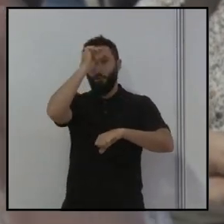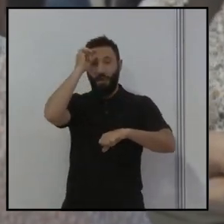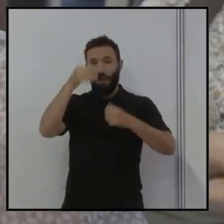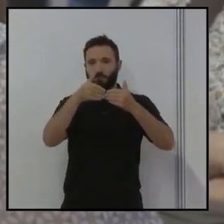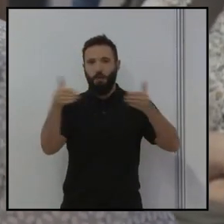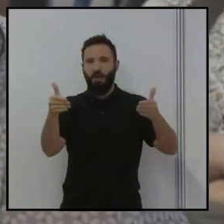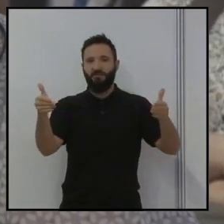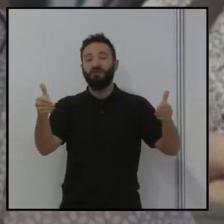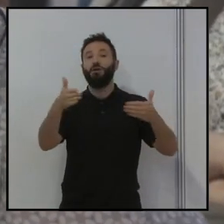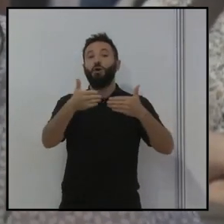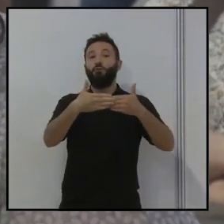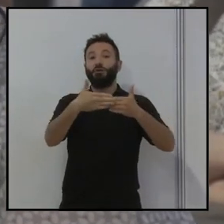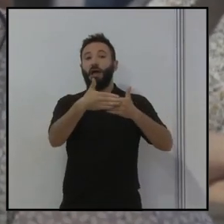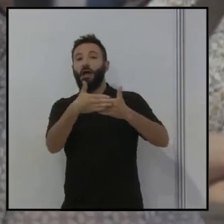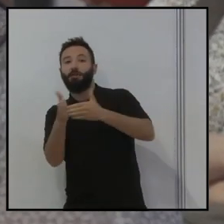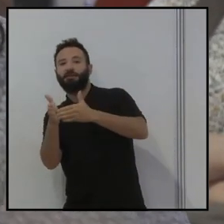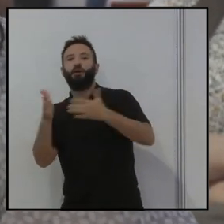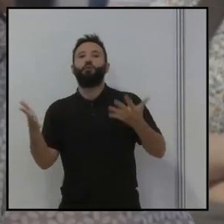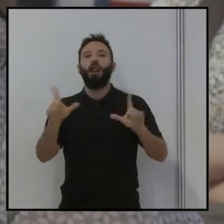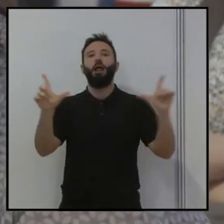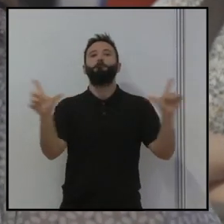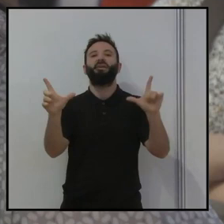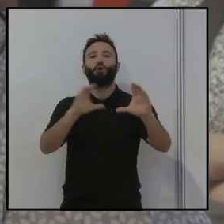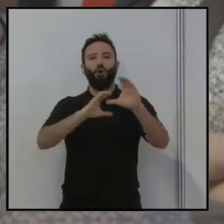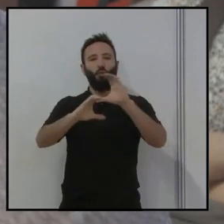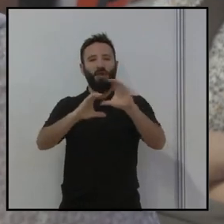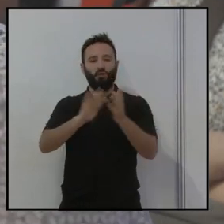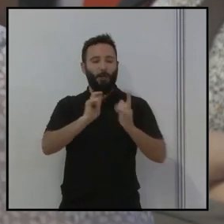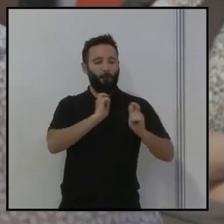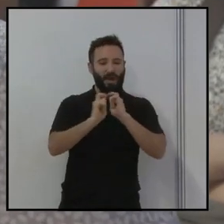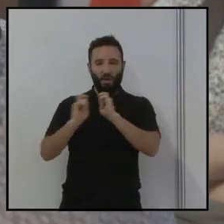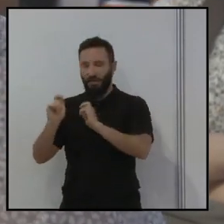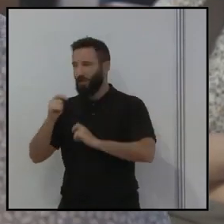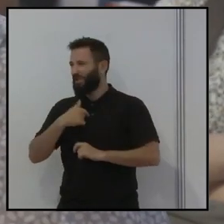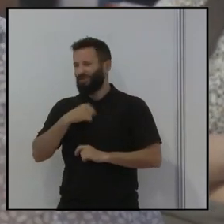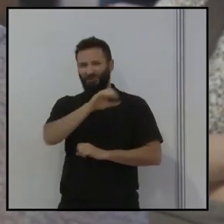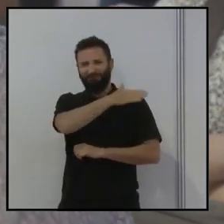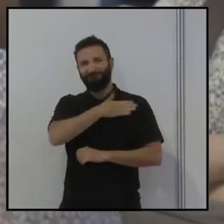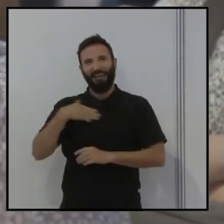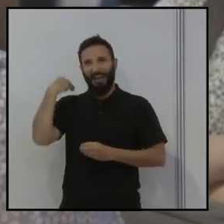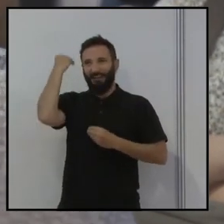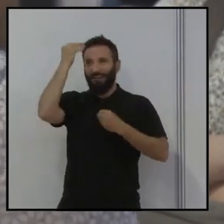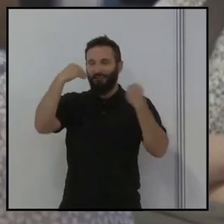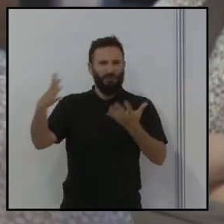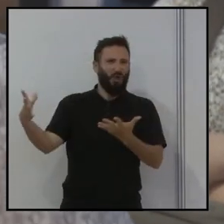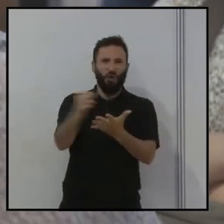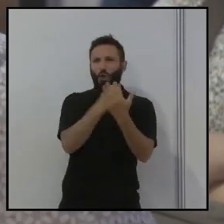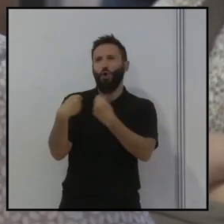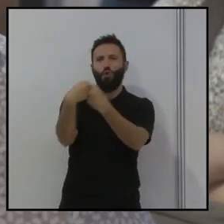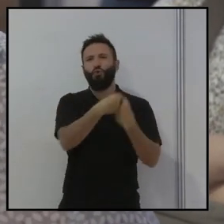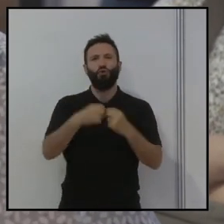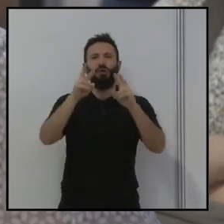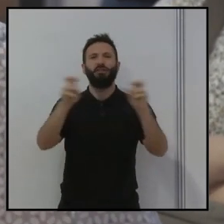esas puertas del armario que se ha abierto es la de los medios de comunicación, la de los periodistas. Y os quería hacer una reflexión, que reflexionásemos todos juntos sobre eso. Yo